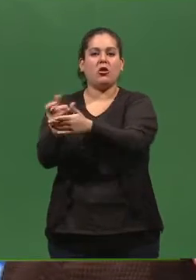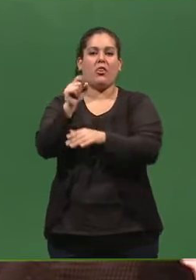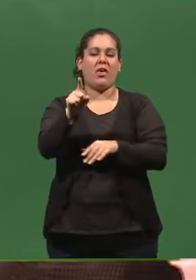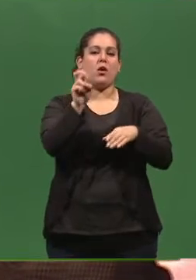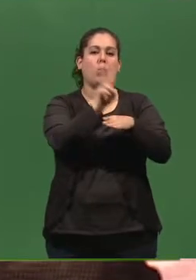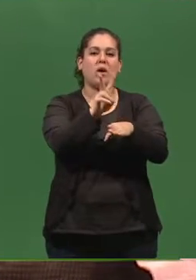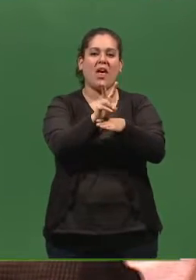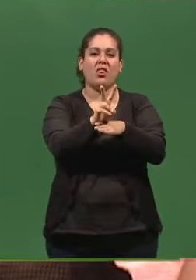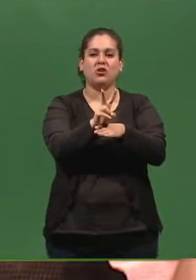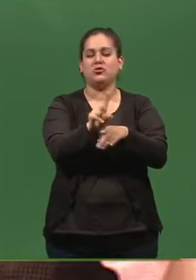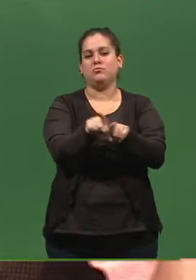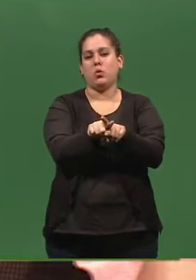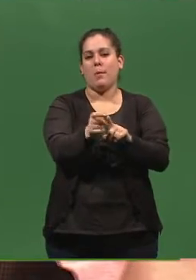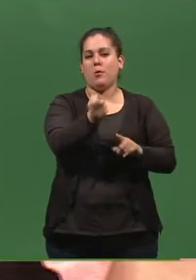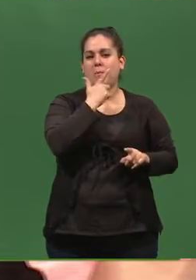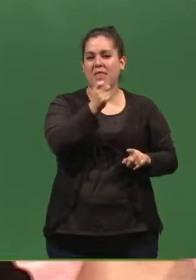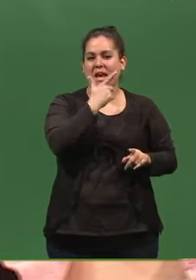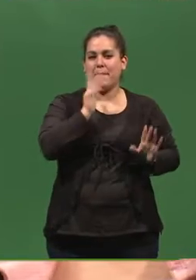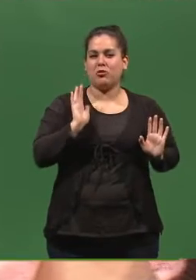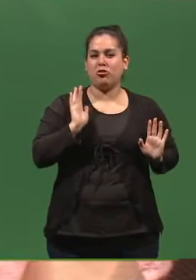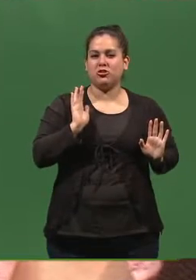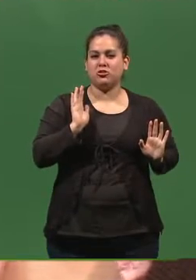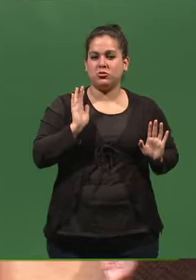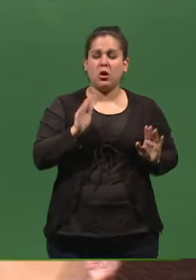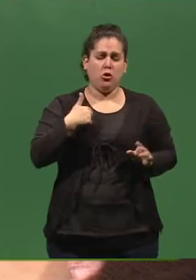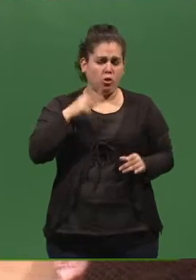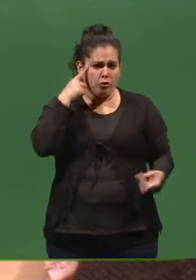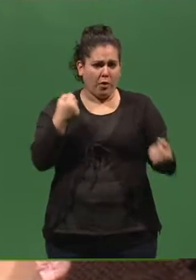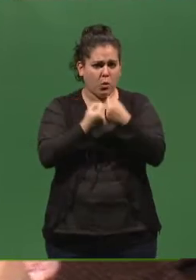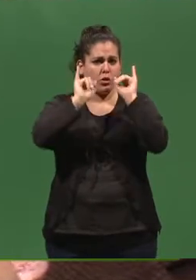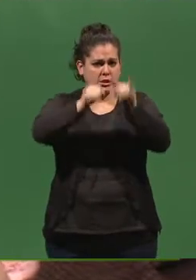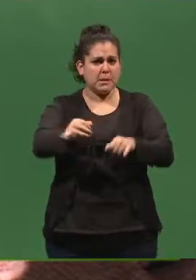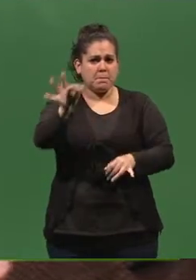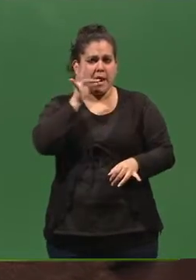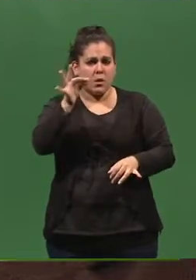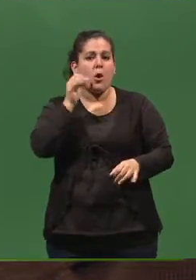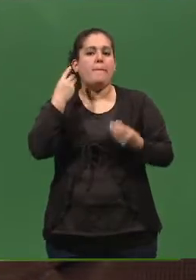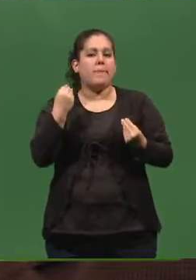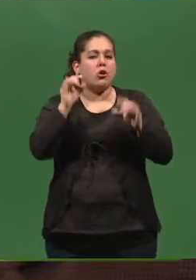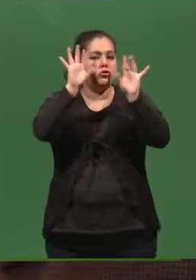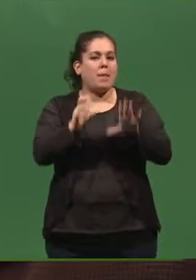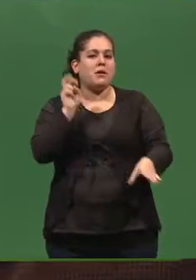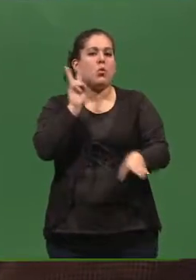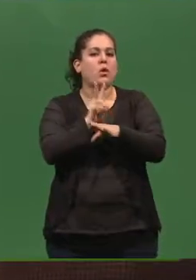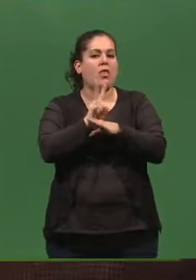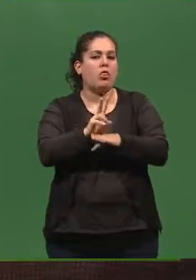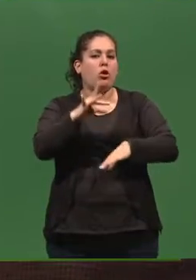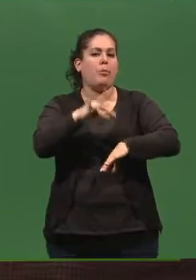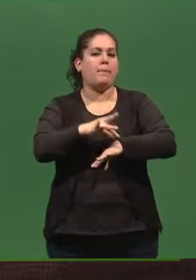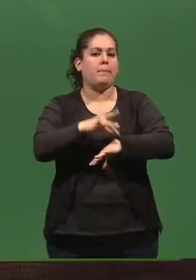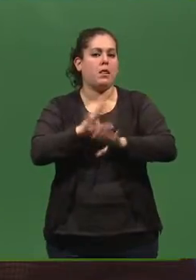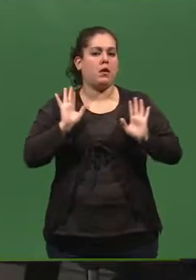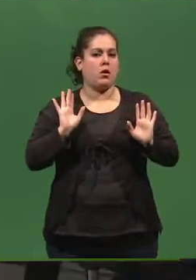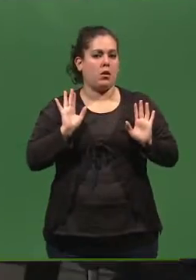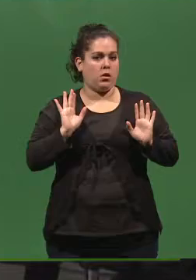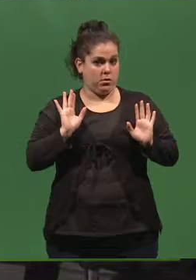paliativos. Y yo, digamos, asumo de decir que estoy absolutamente de acuerdo en que la marihuana se tiene que usar para cuidados paliativos y para cuestiones